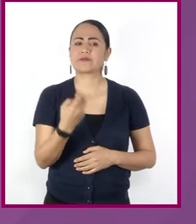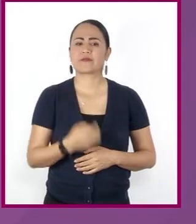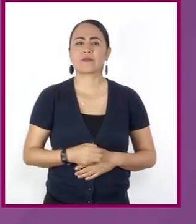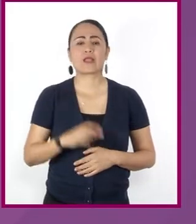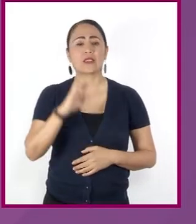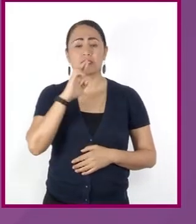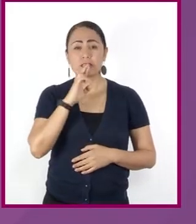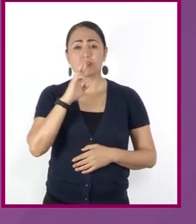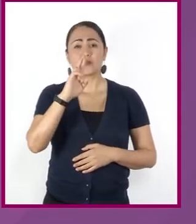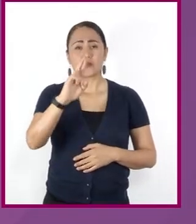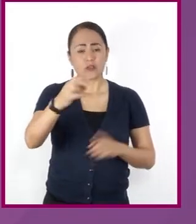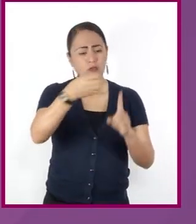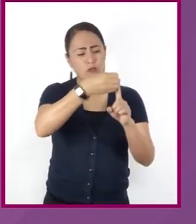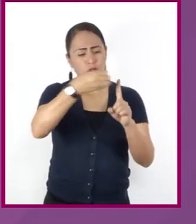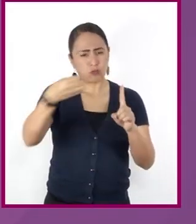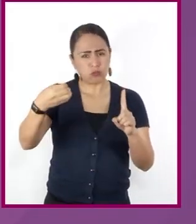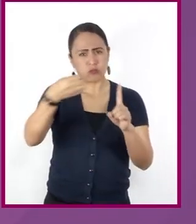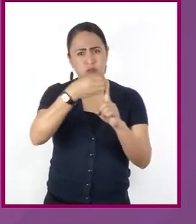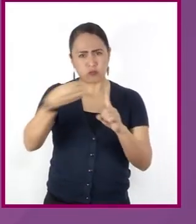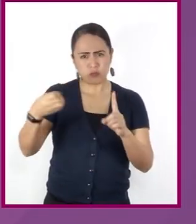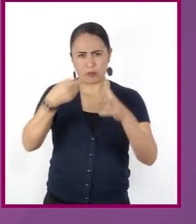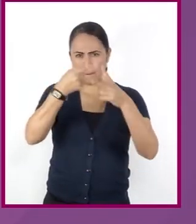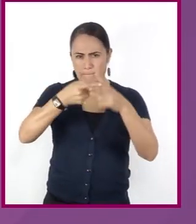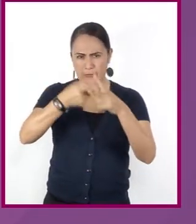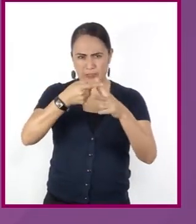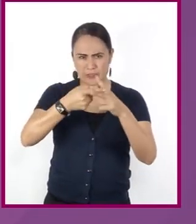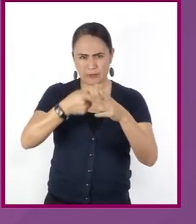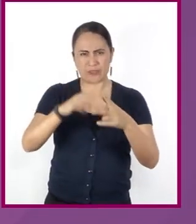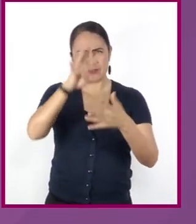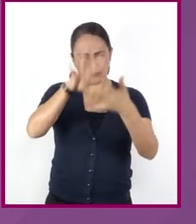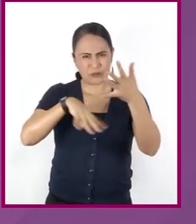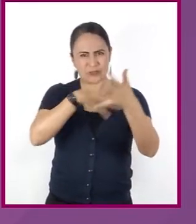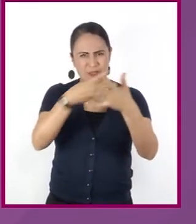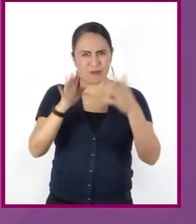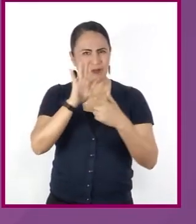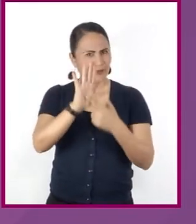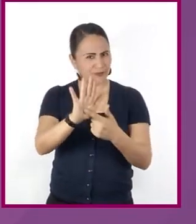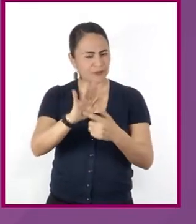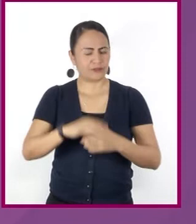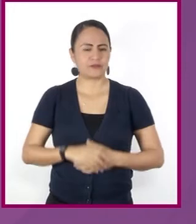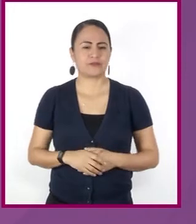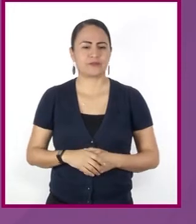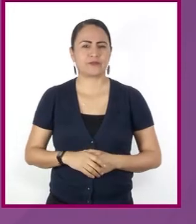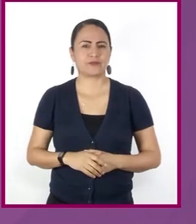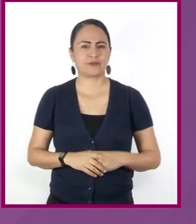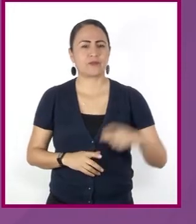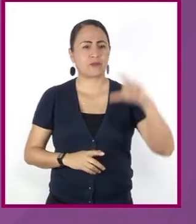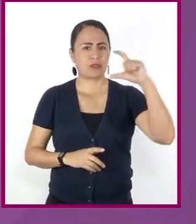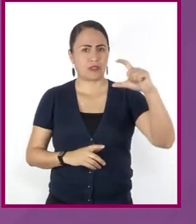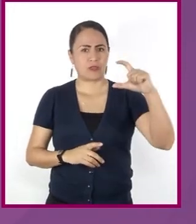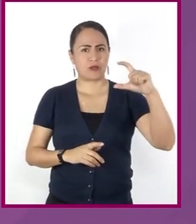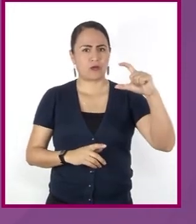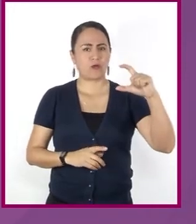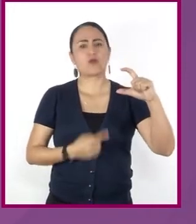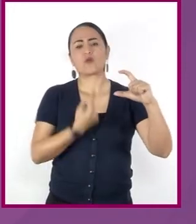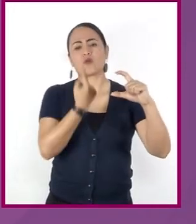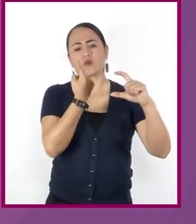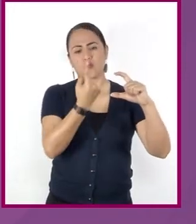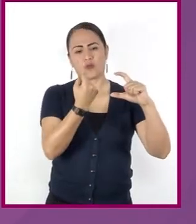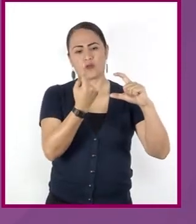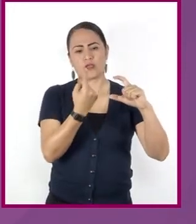al resolver las operaciones, la tabla nos queda así. Los clavos de 1 pulgada equivalen